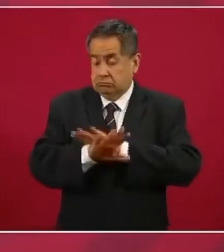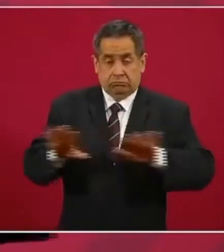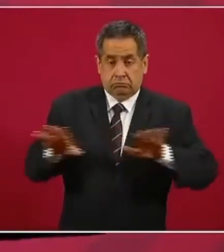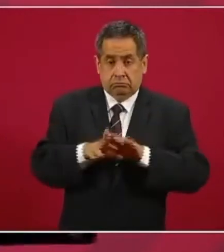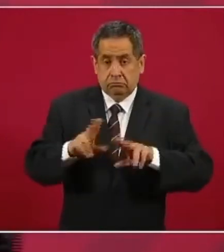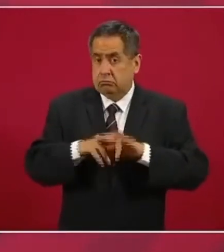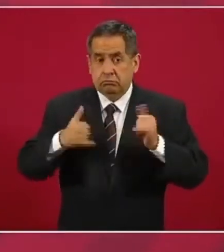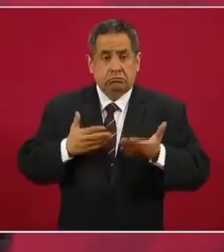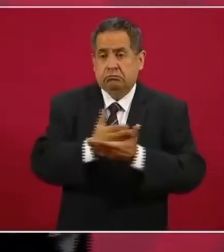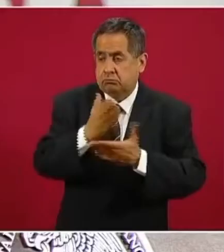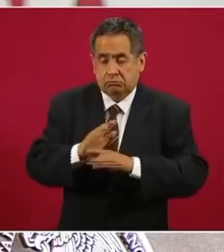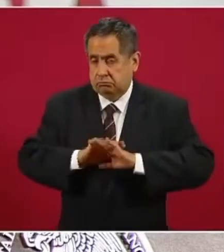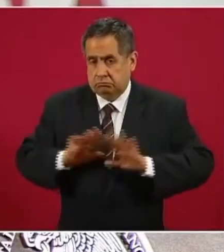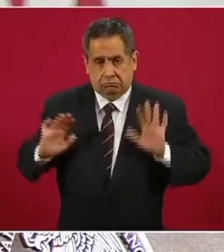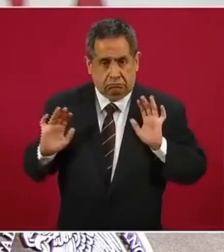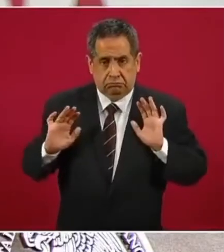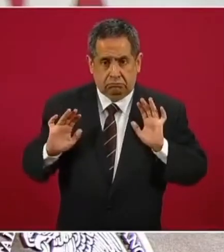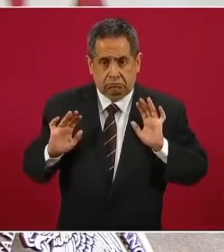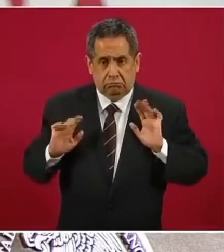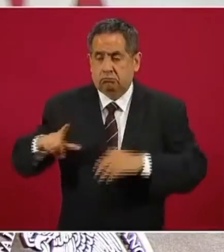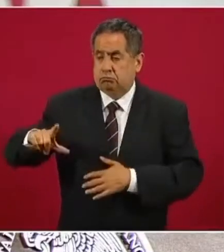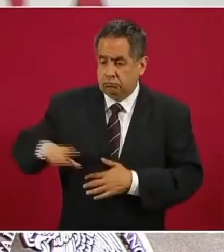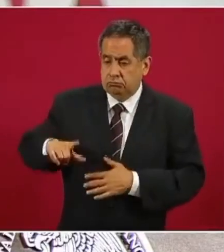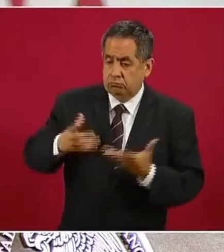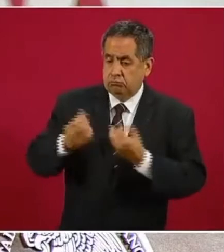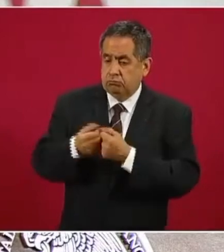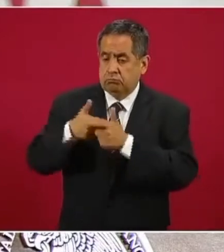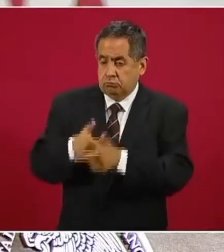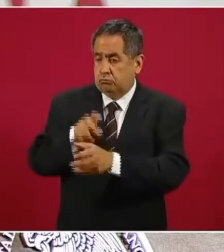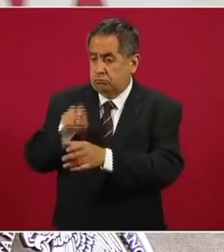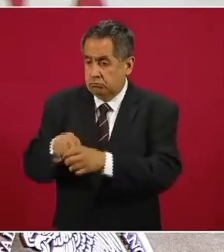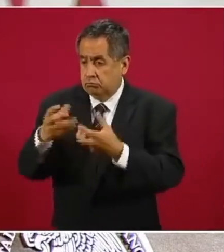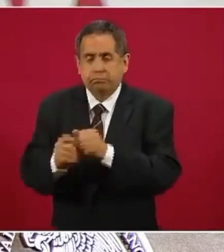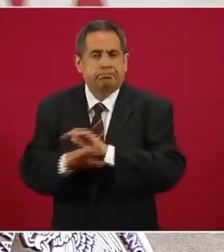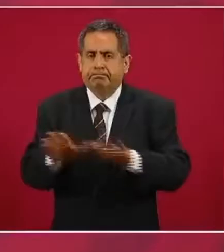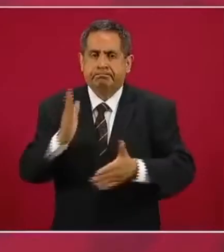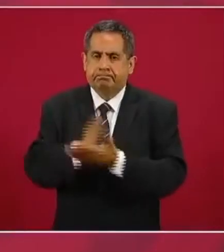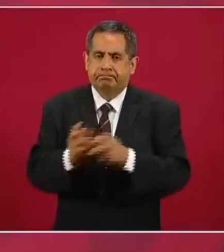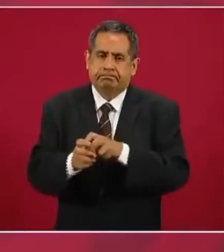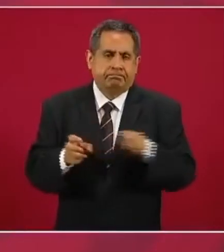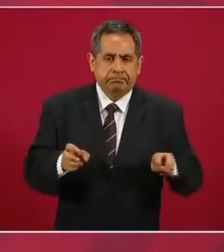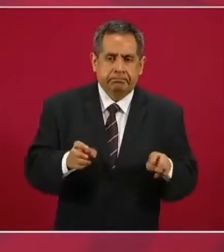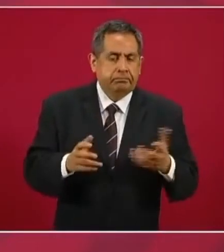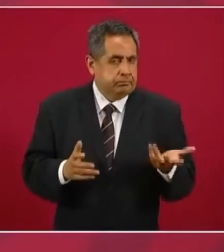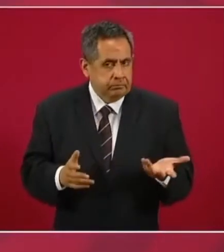me voy a meter, pero sí, en el caso del gobierno, ya, porque